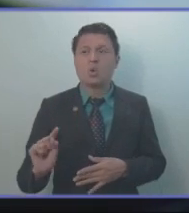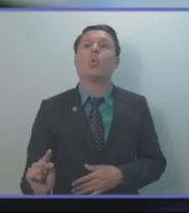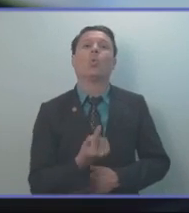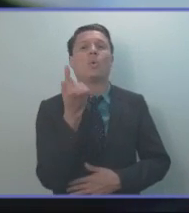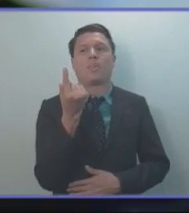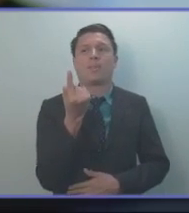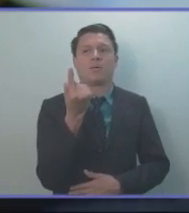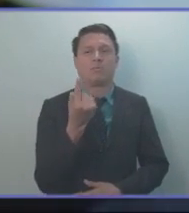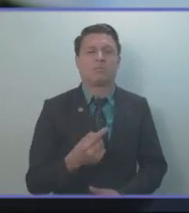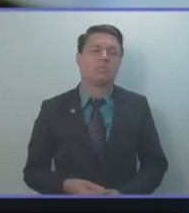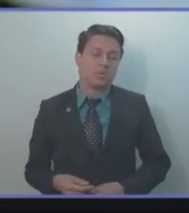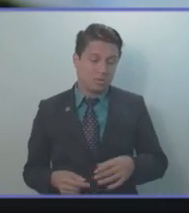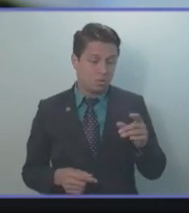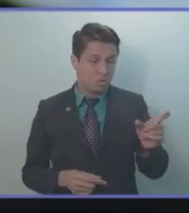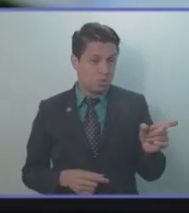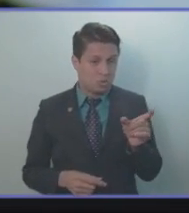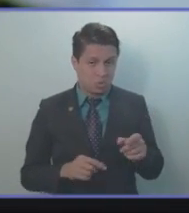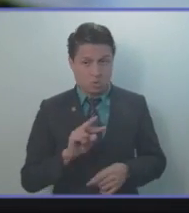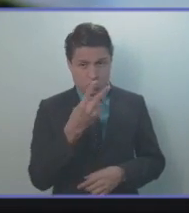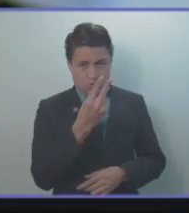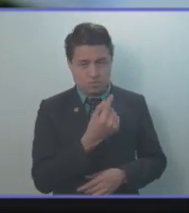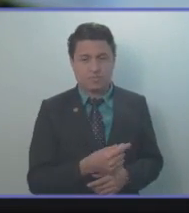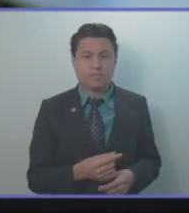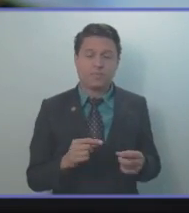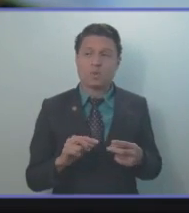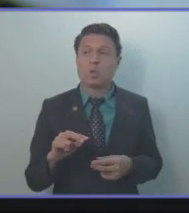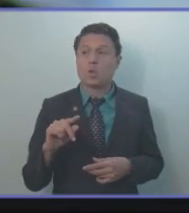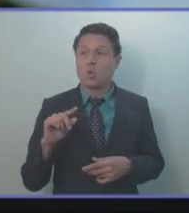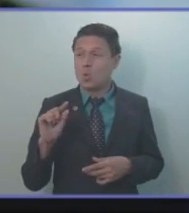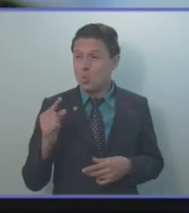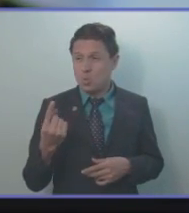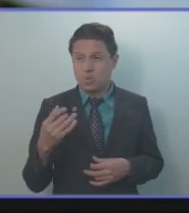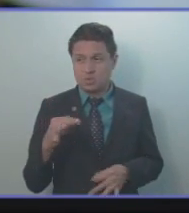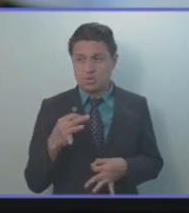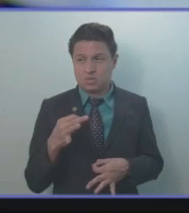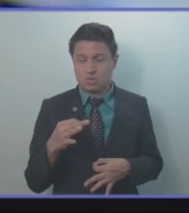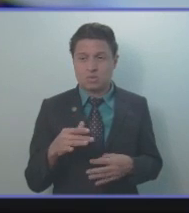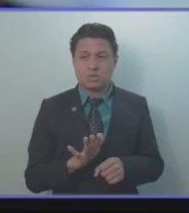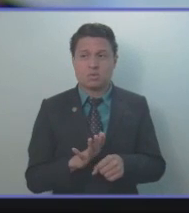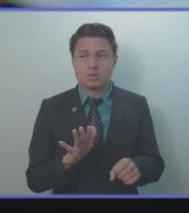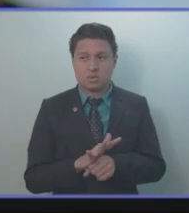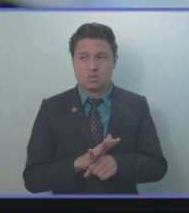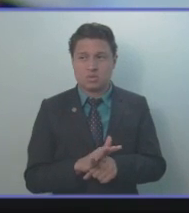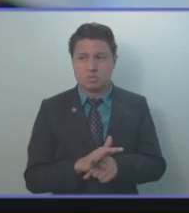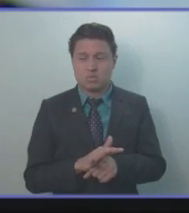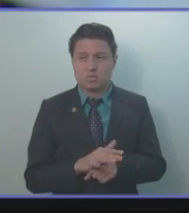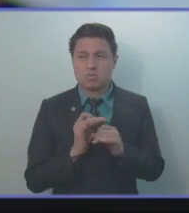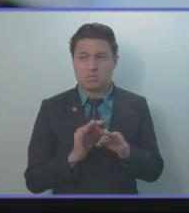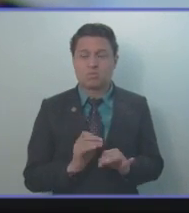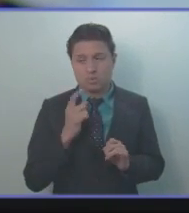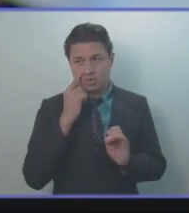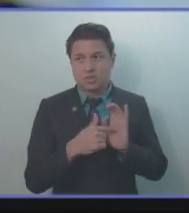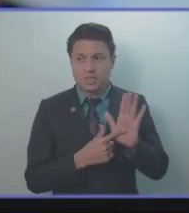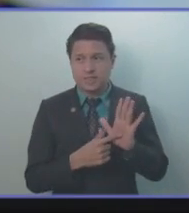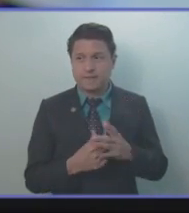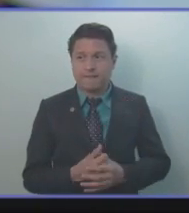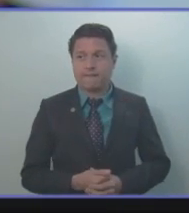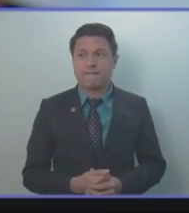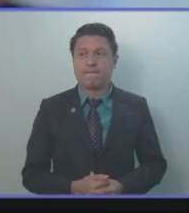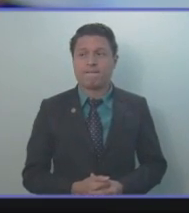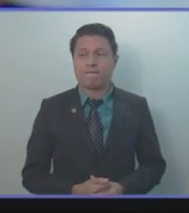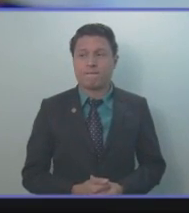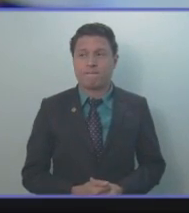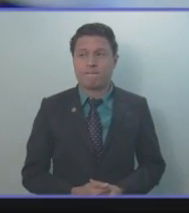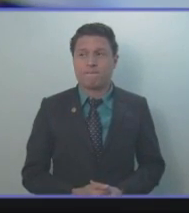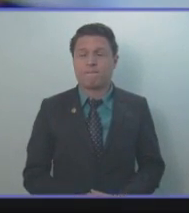Entidad. Romanos 2. Que el documento único de entidad es un instrumento suficiente para que los ciudadanos puedan